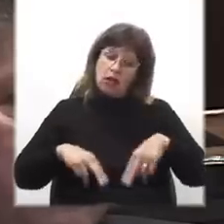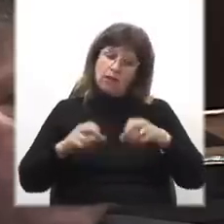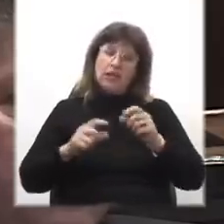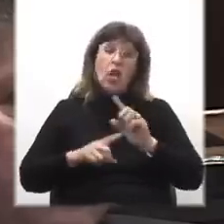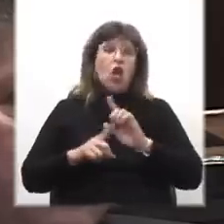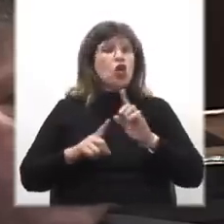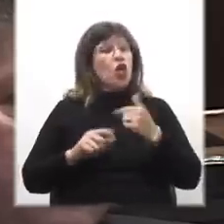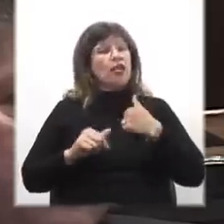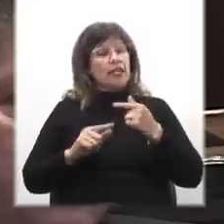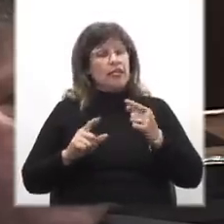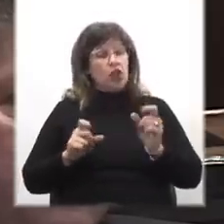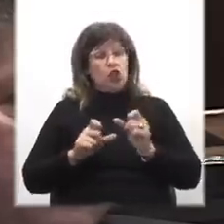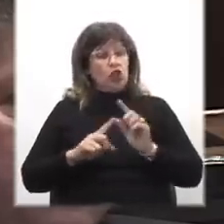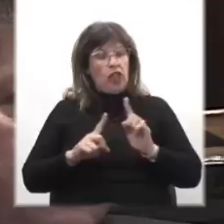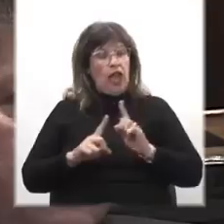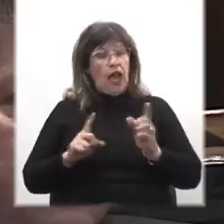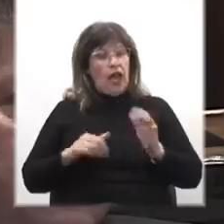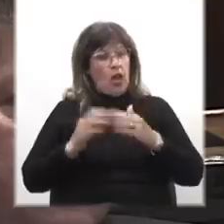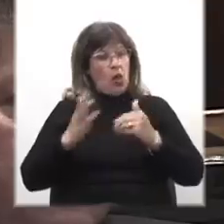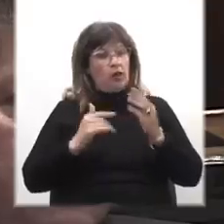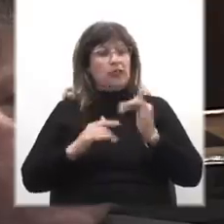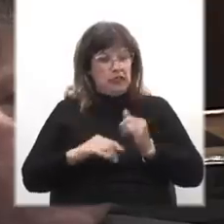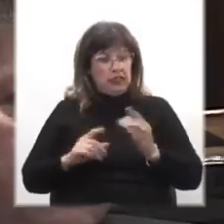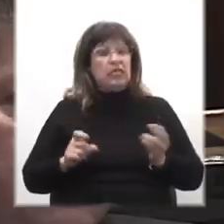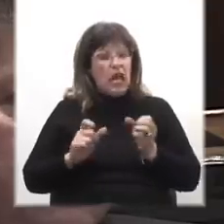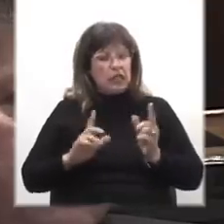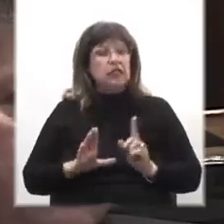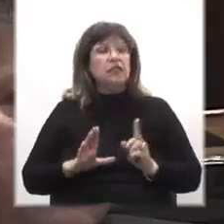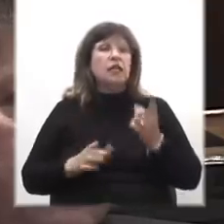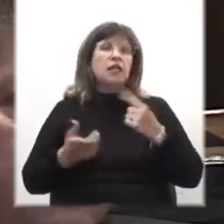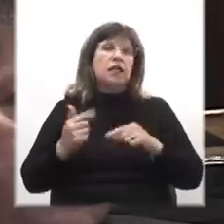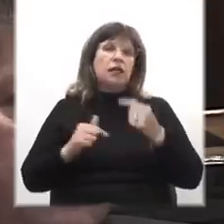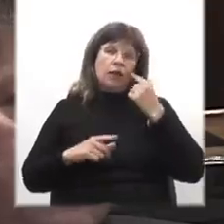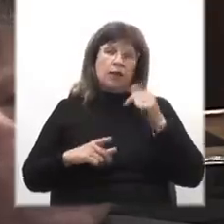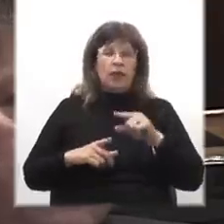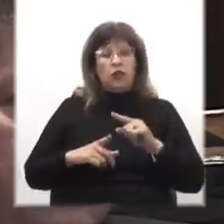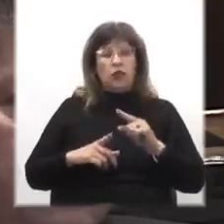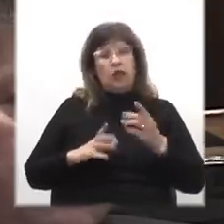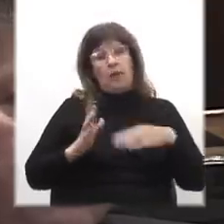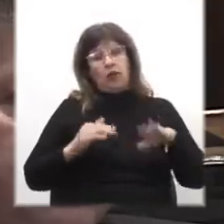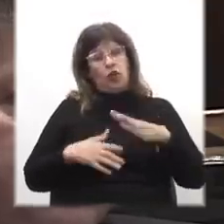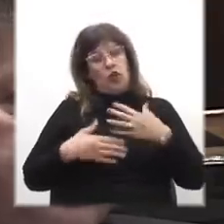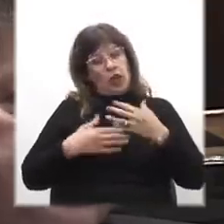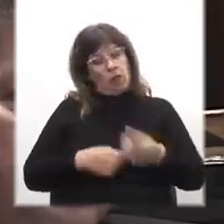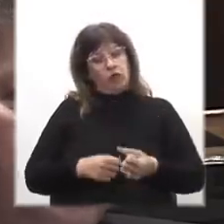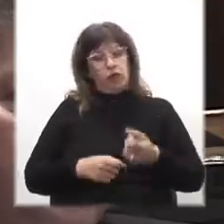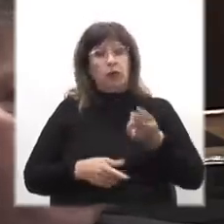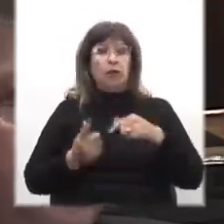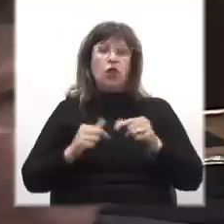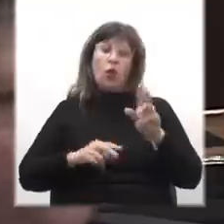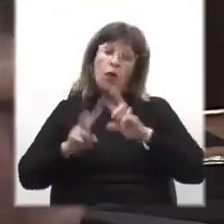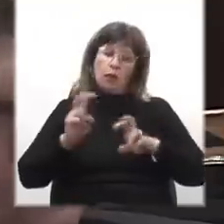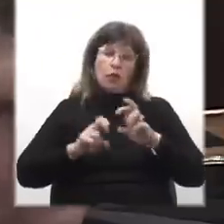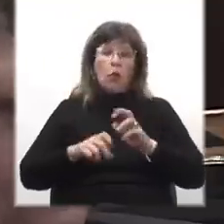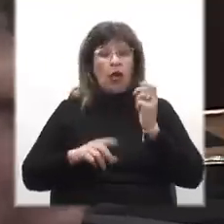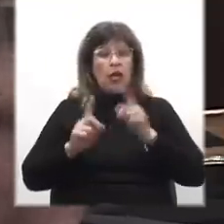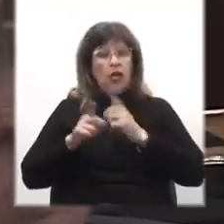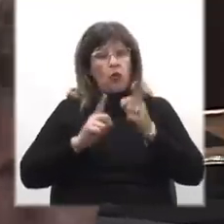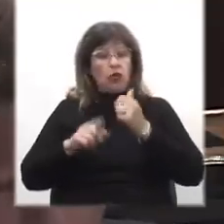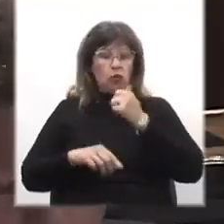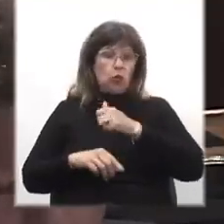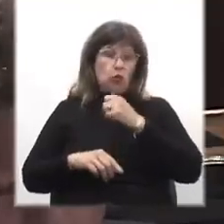a hacer la obra vamos a hacer igual porque como hay gente que está en contra, la mayoría está a favor, entonces vamos a buscar alguna solución